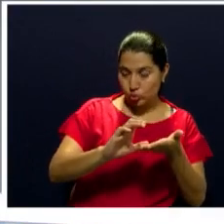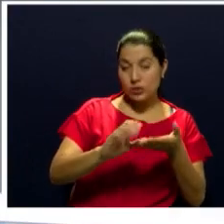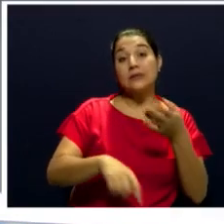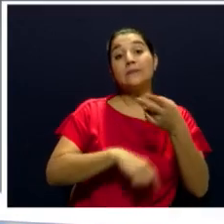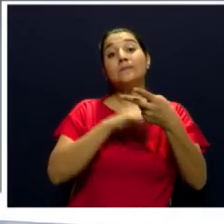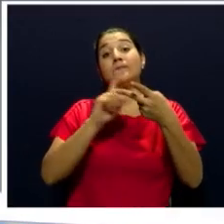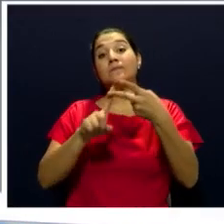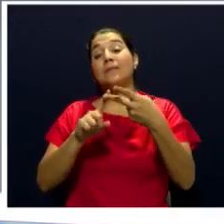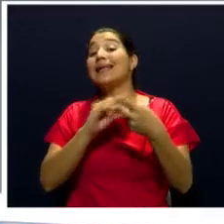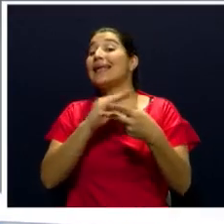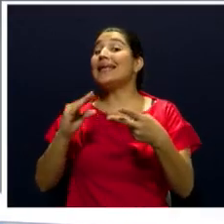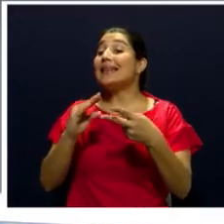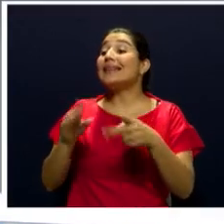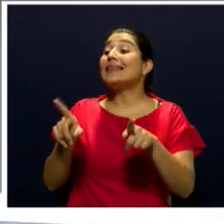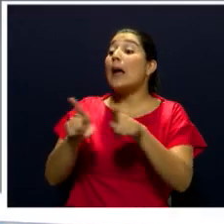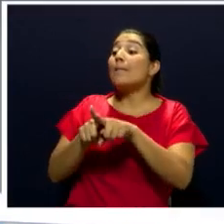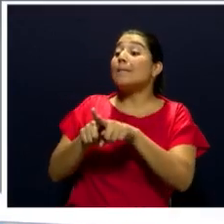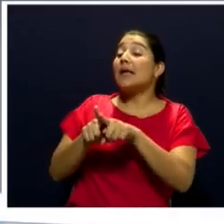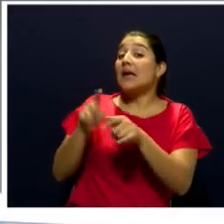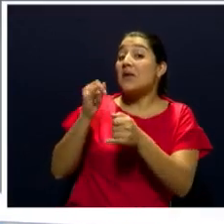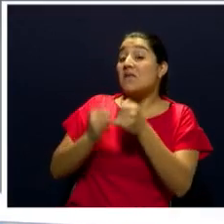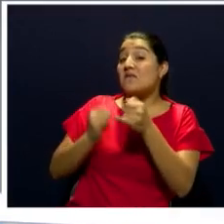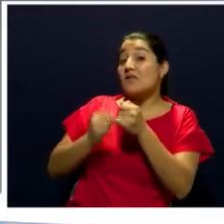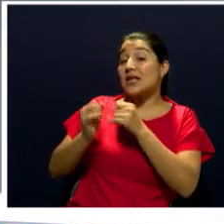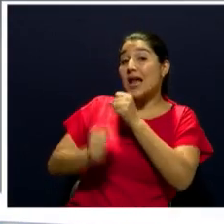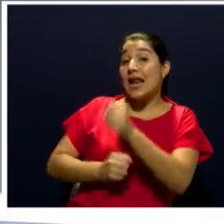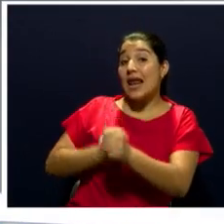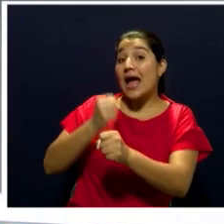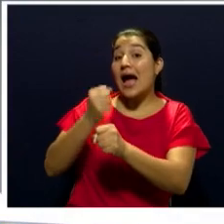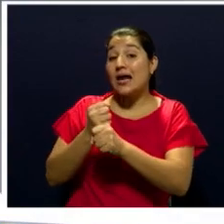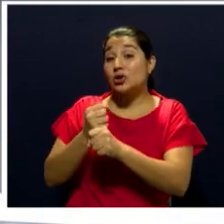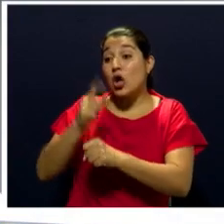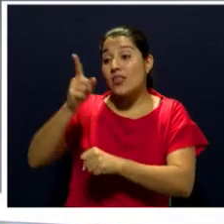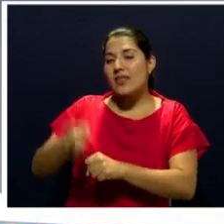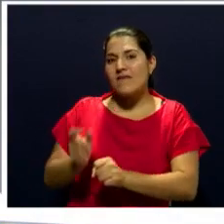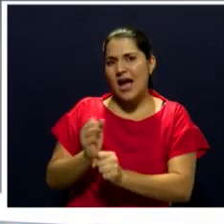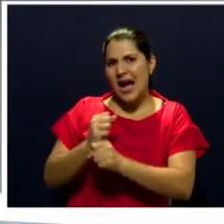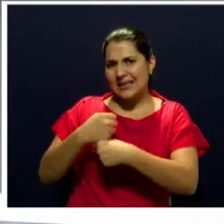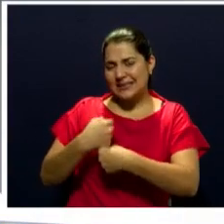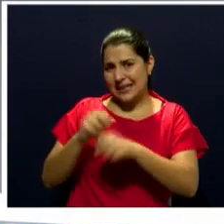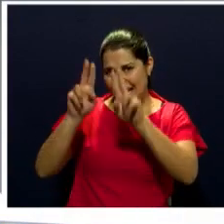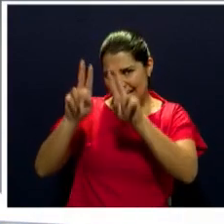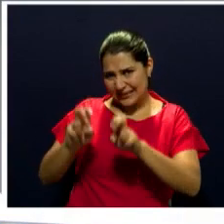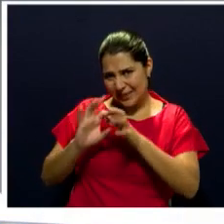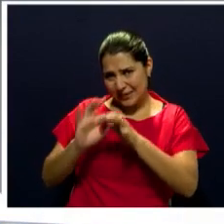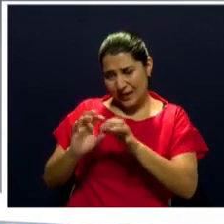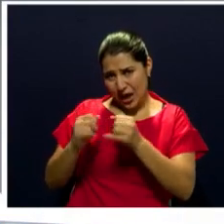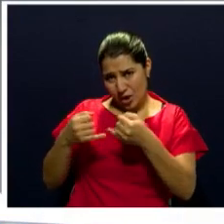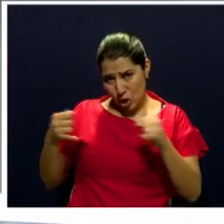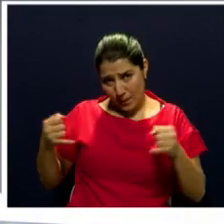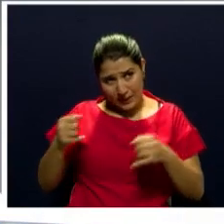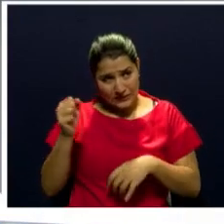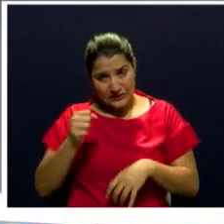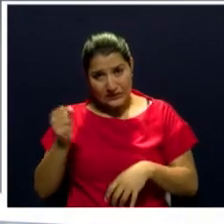eventualmente o hacer eventualmente de manera virtual la prueba de idioma. ¿Así